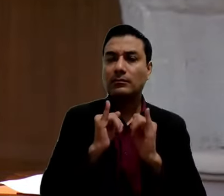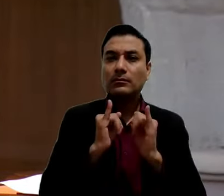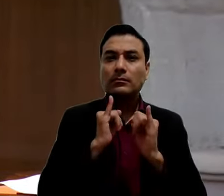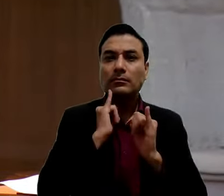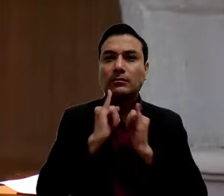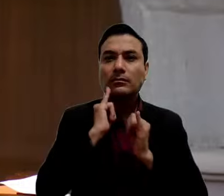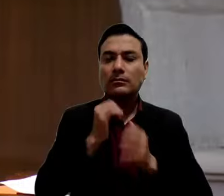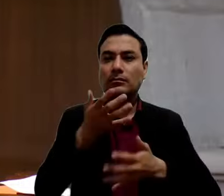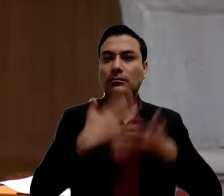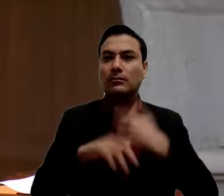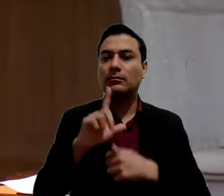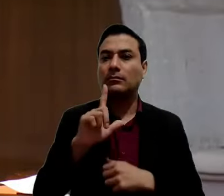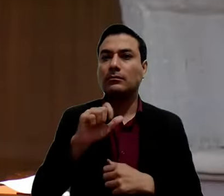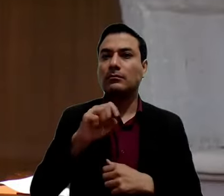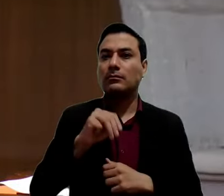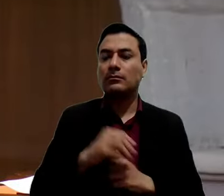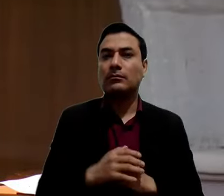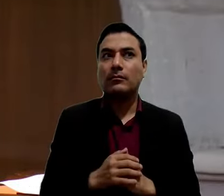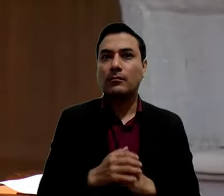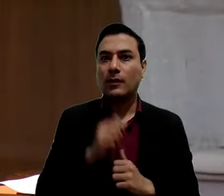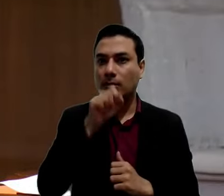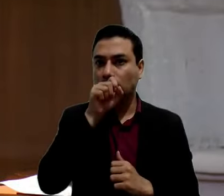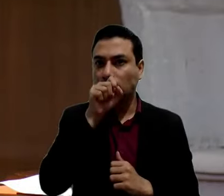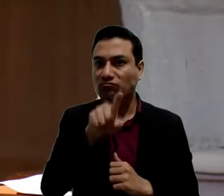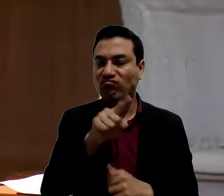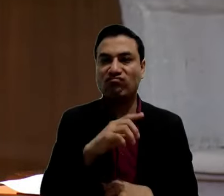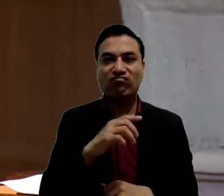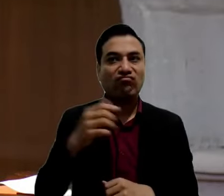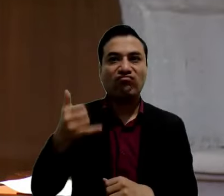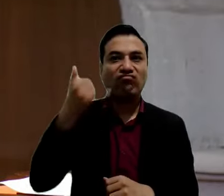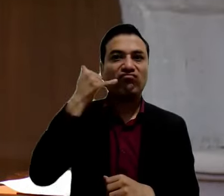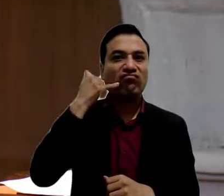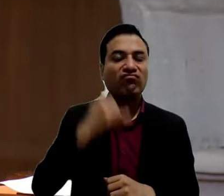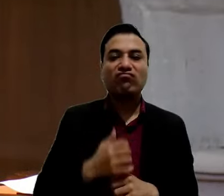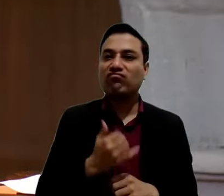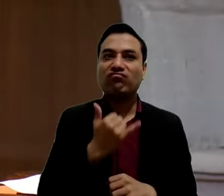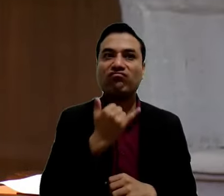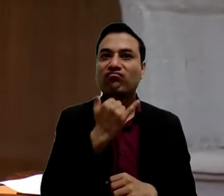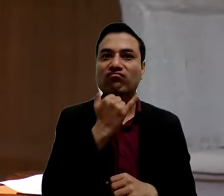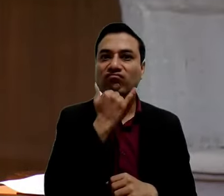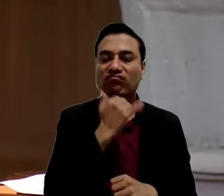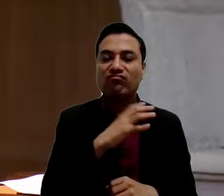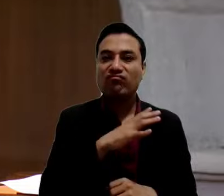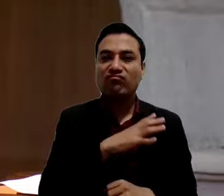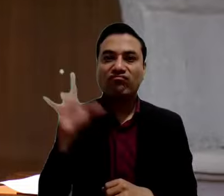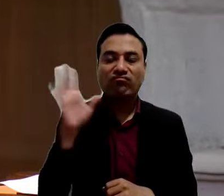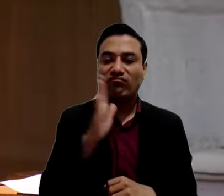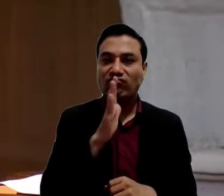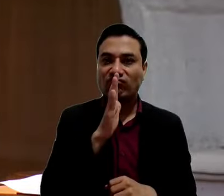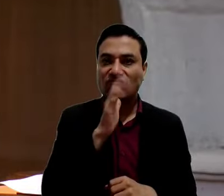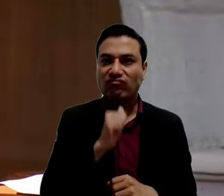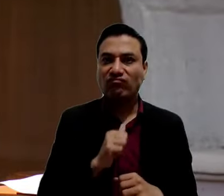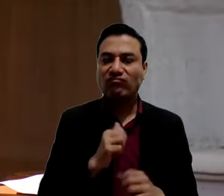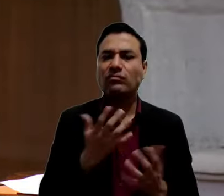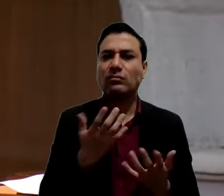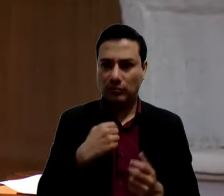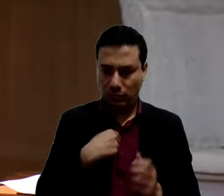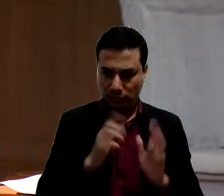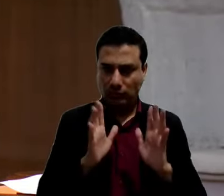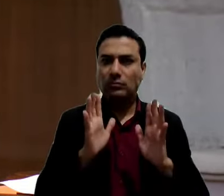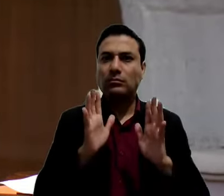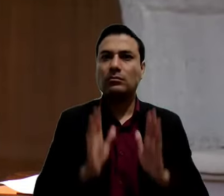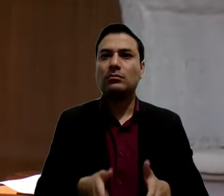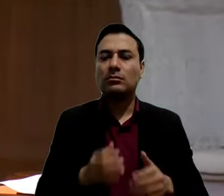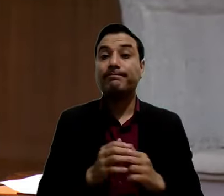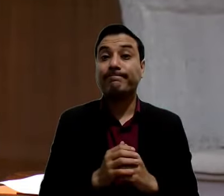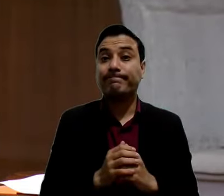lengua de señas pero este también me fue negado vía telefónica y no fue hasta que denunci esto que en la